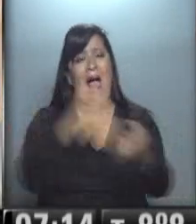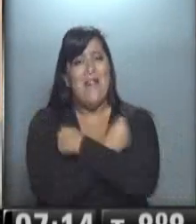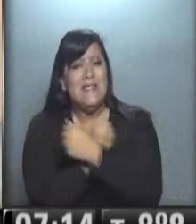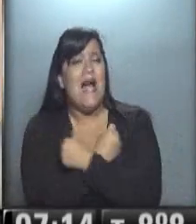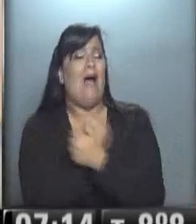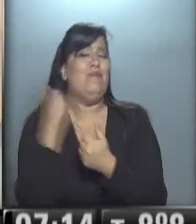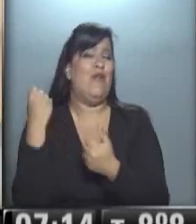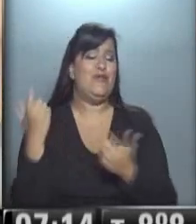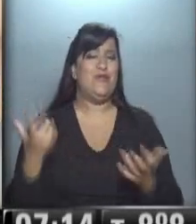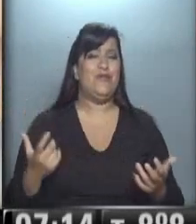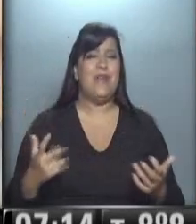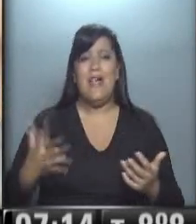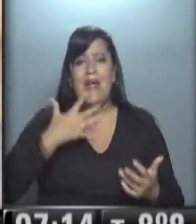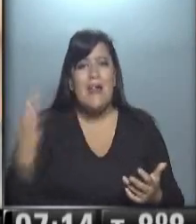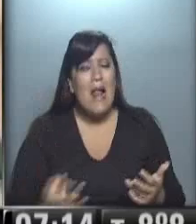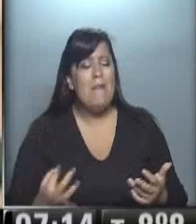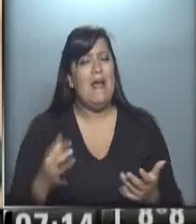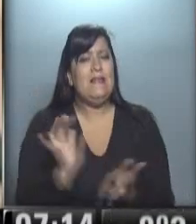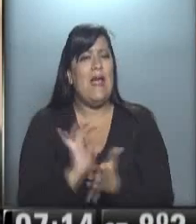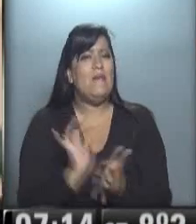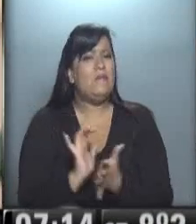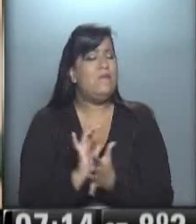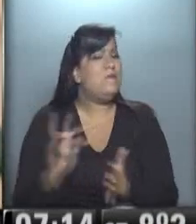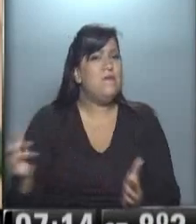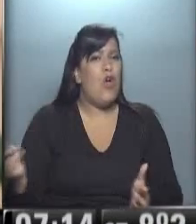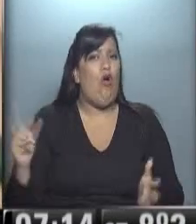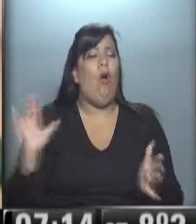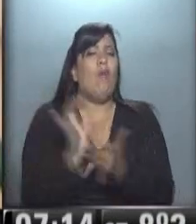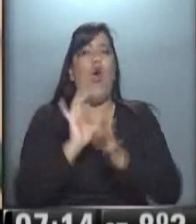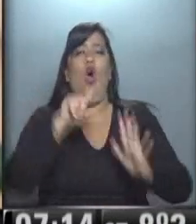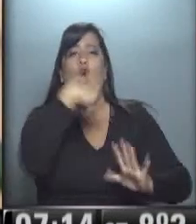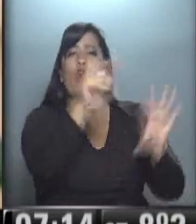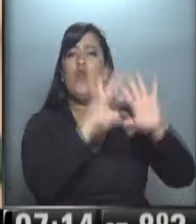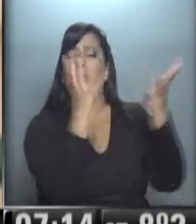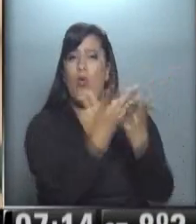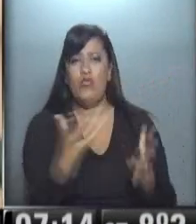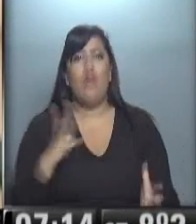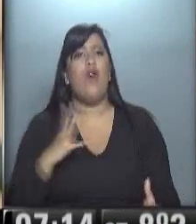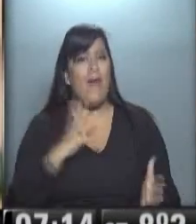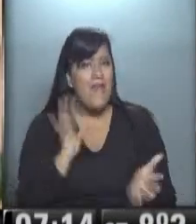porque realmente me parecía que estaba en otro mundo. Todavía estoy como soñando.